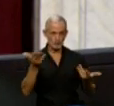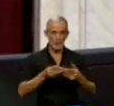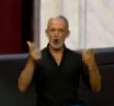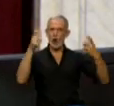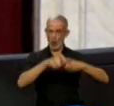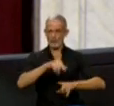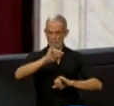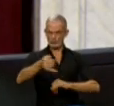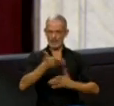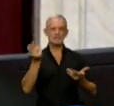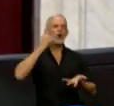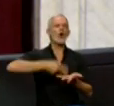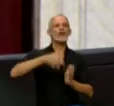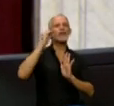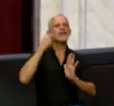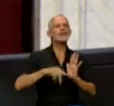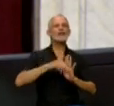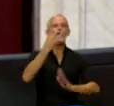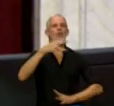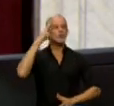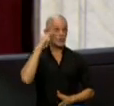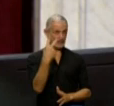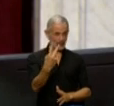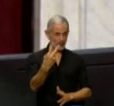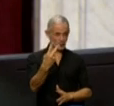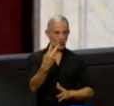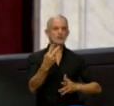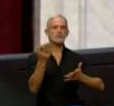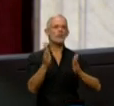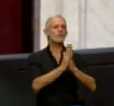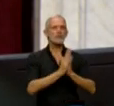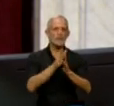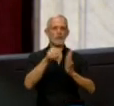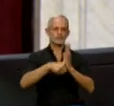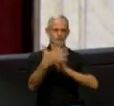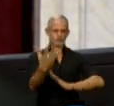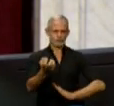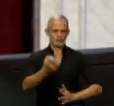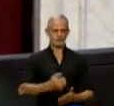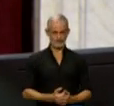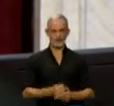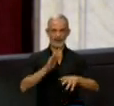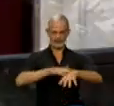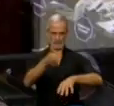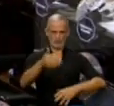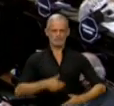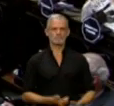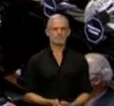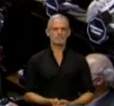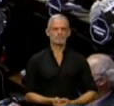la comisión orden del día 4 92 sirvan se marcar su voto tiempo